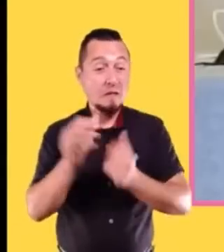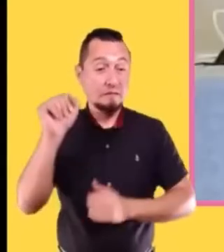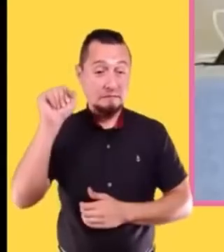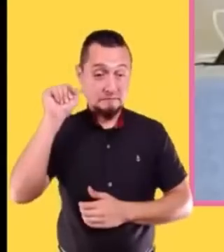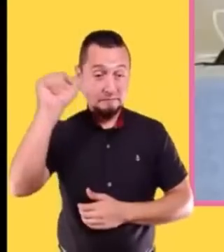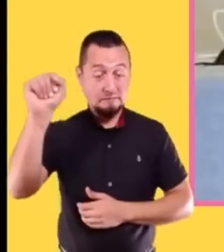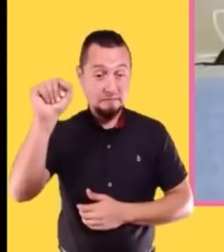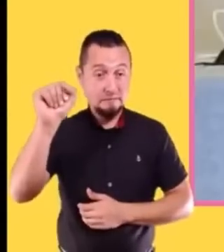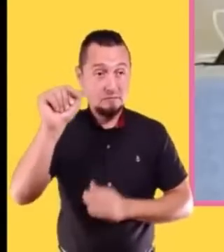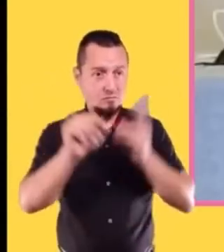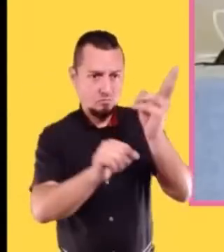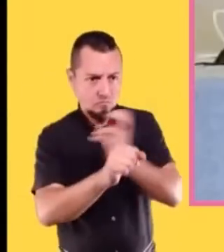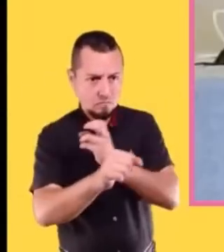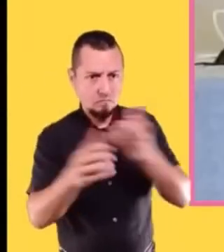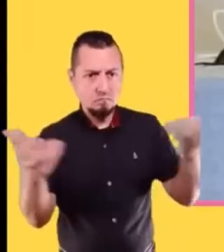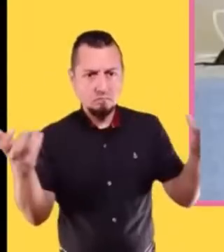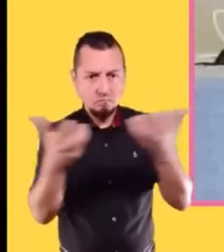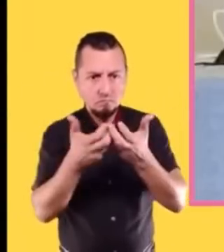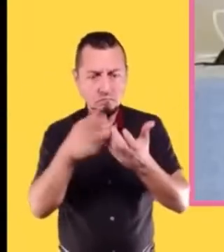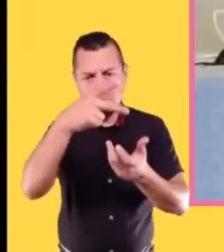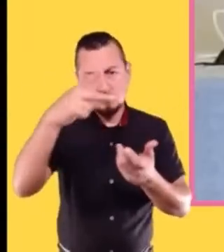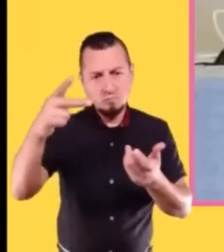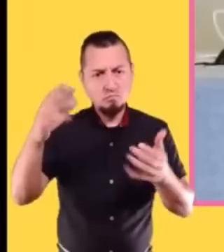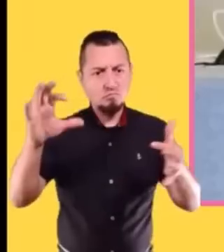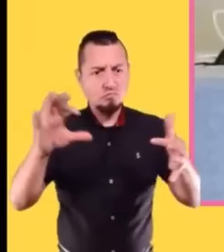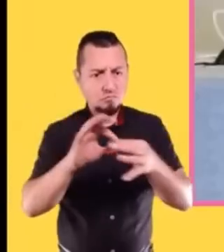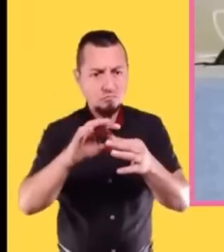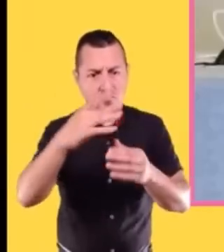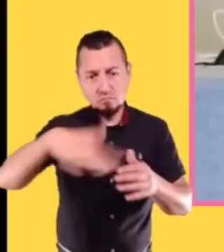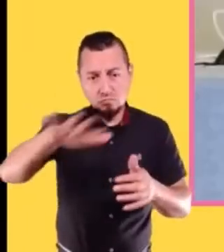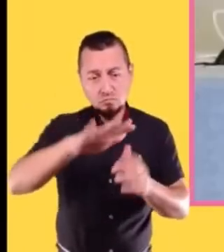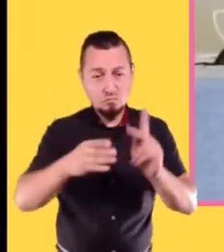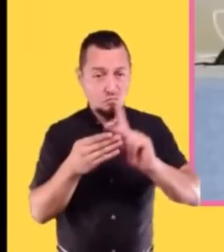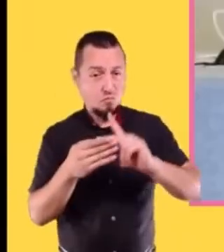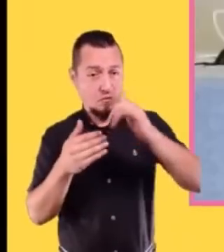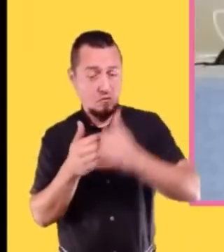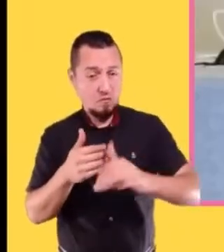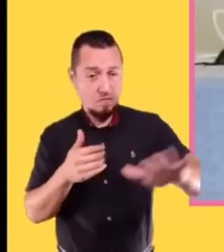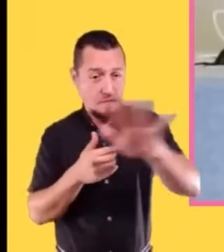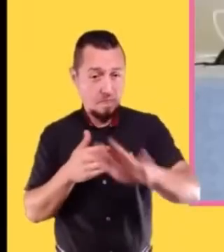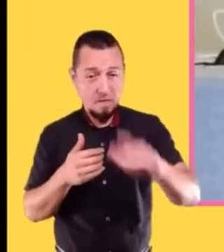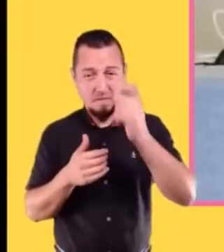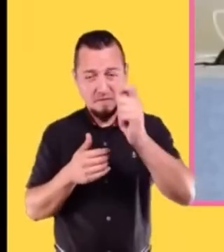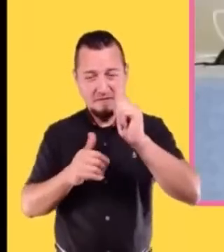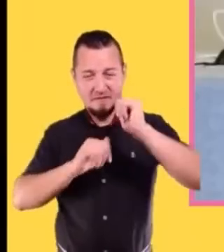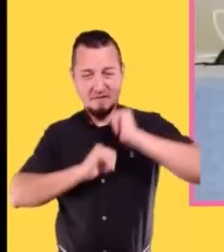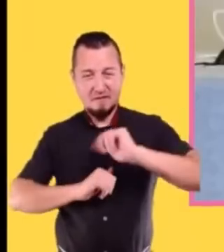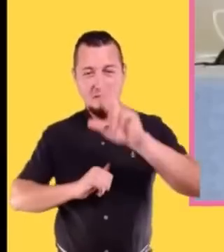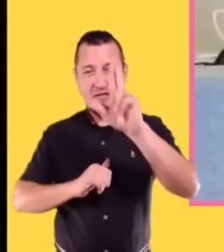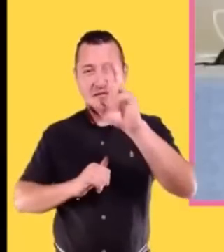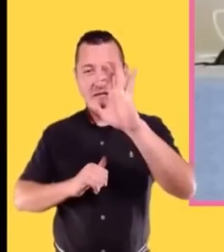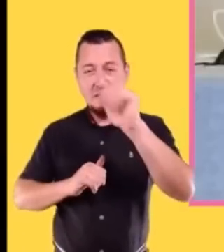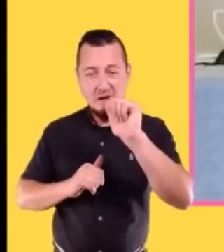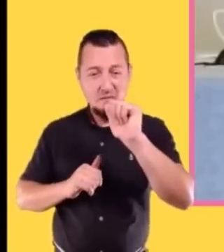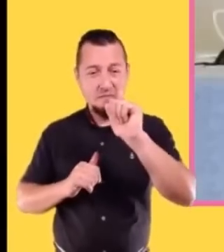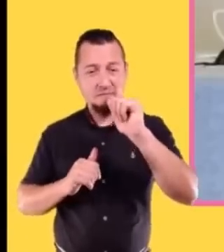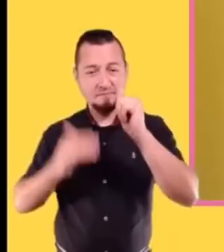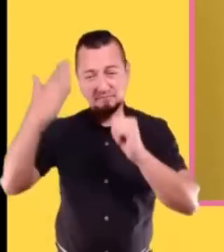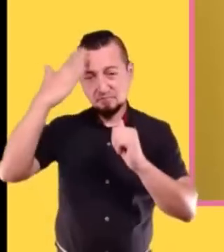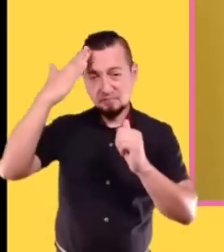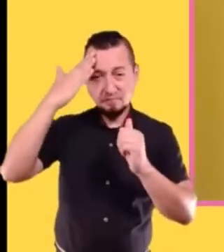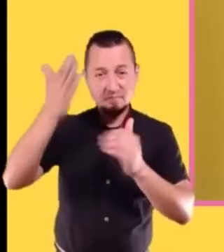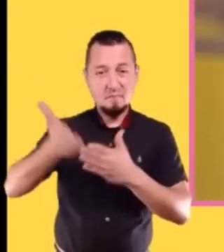que participe y brinda a sus propios académicos, es decir, todo el proyecto educativo Recrea desde su origen, con los otros dos liderazgos y los que fueron